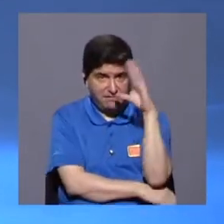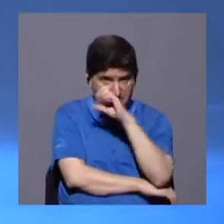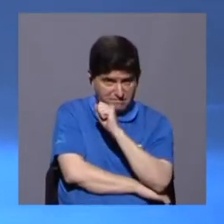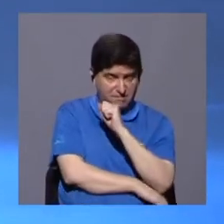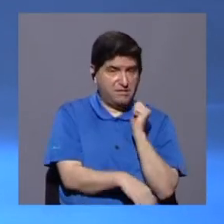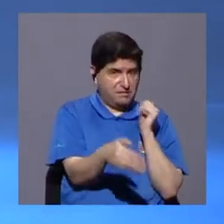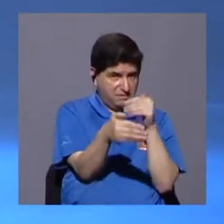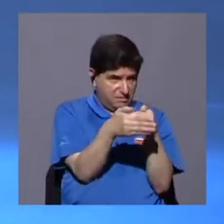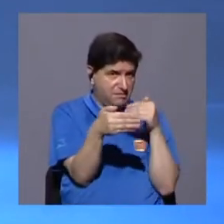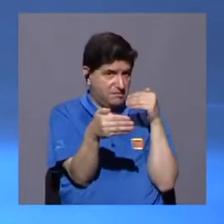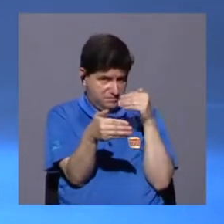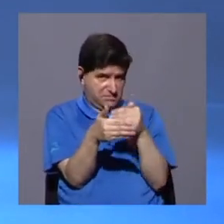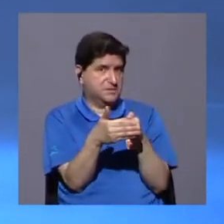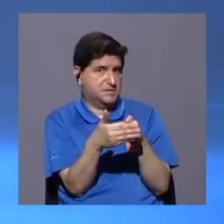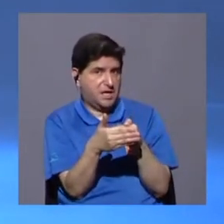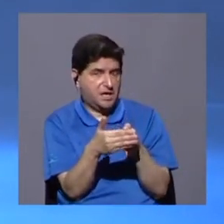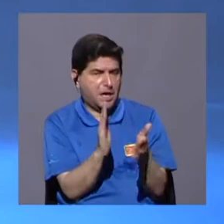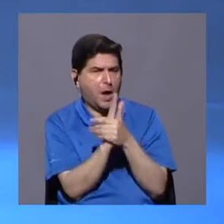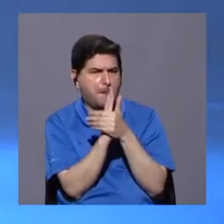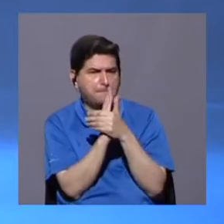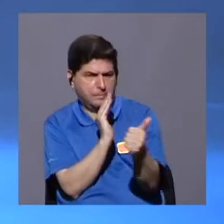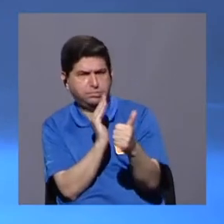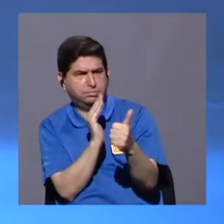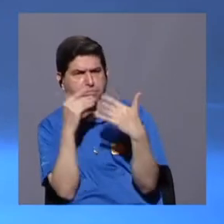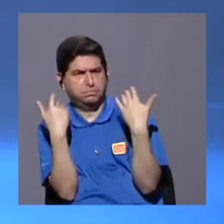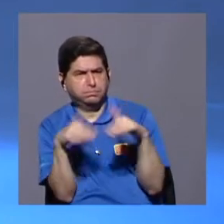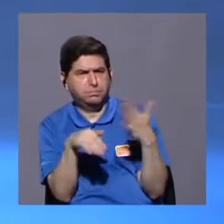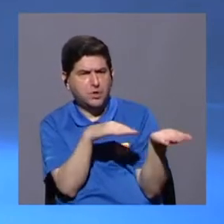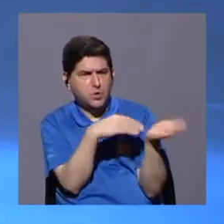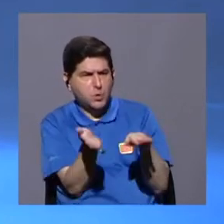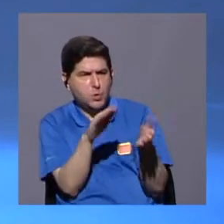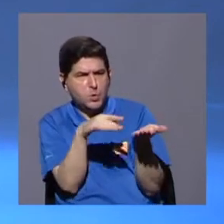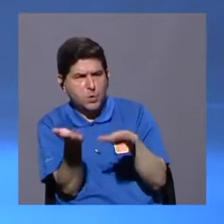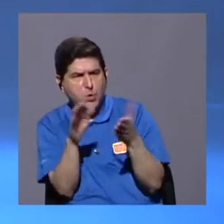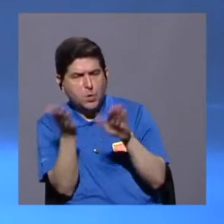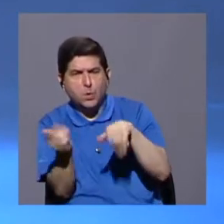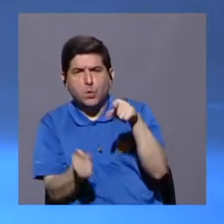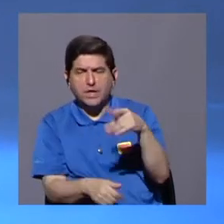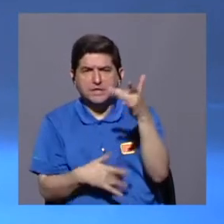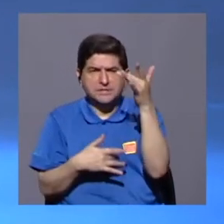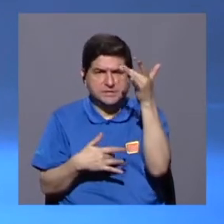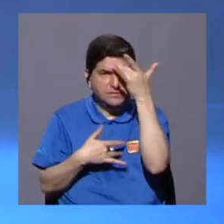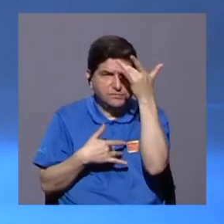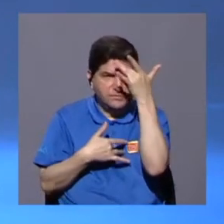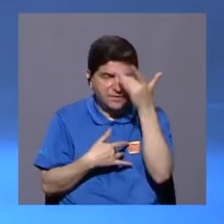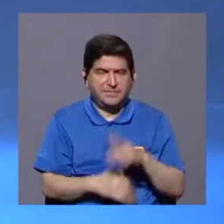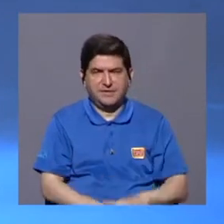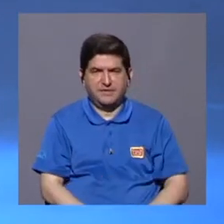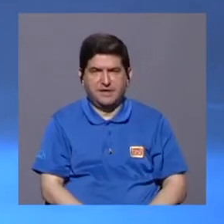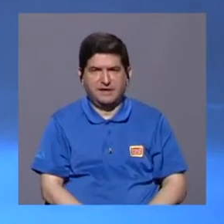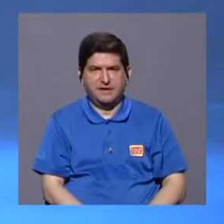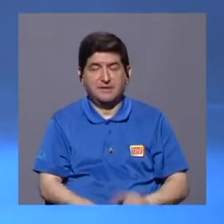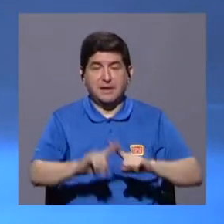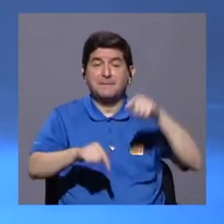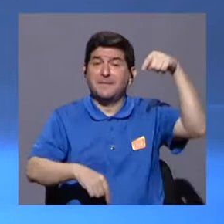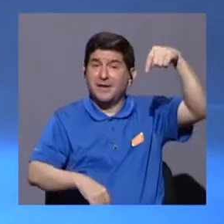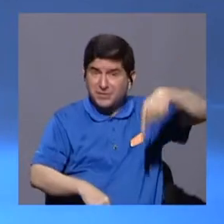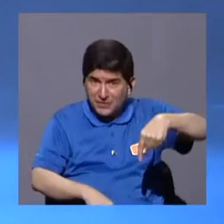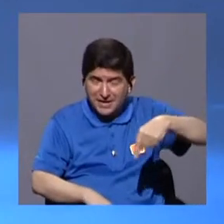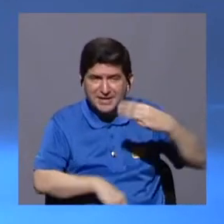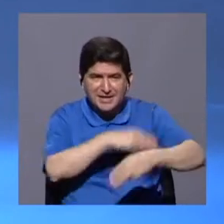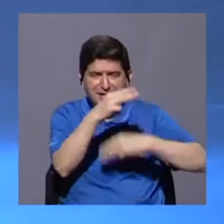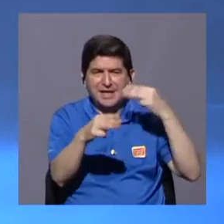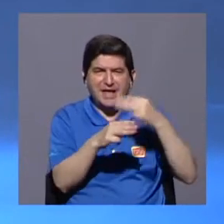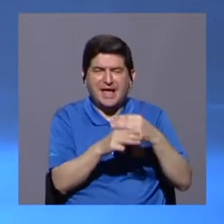cerca el potencial de muertes que tenían estas enfermedades pero creo que al menos aquí al mundo